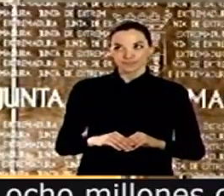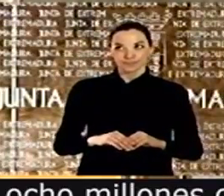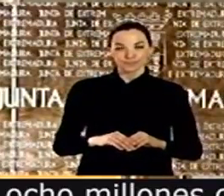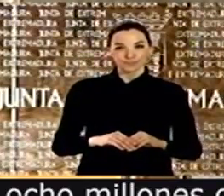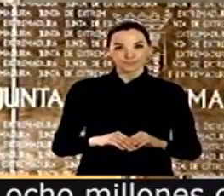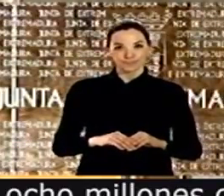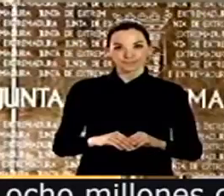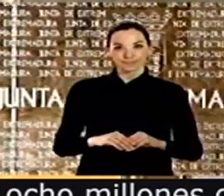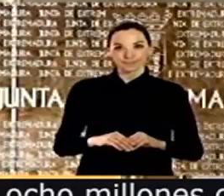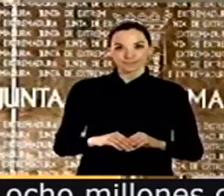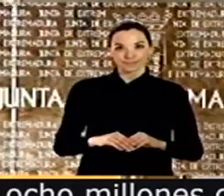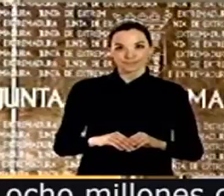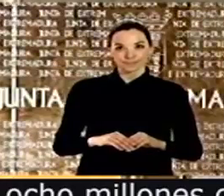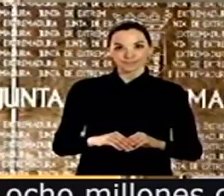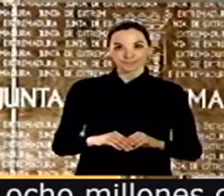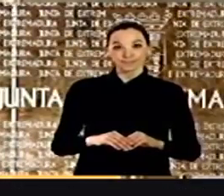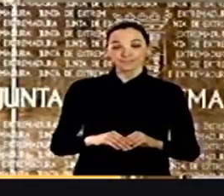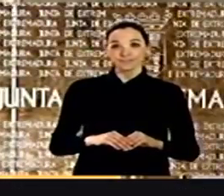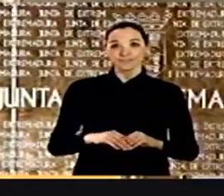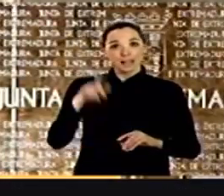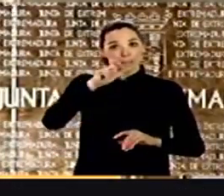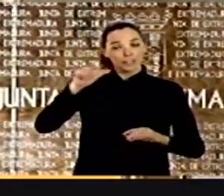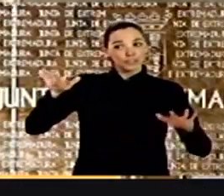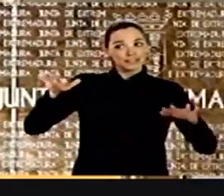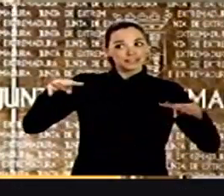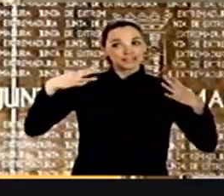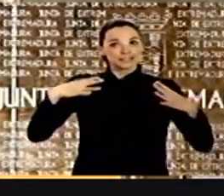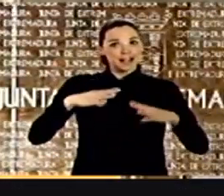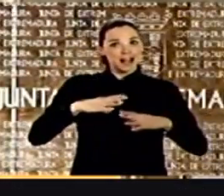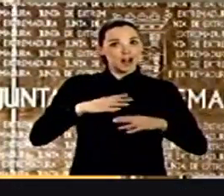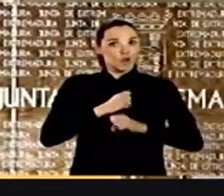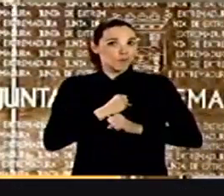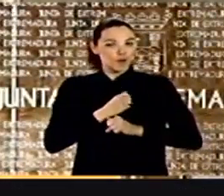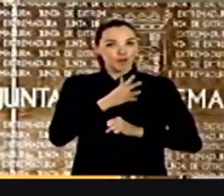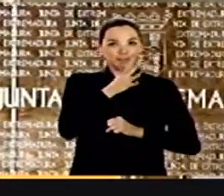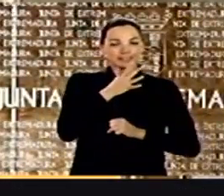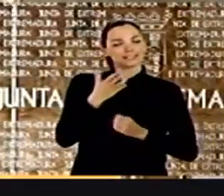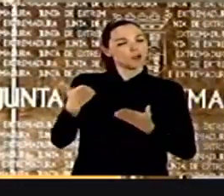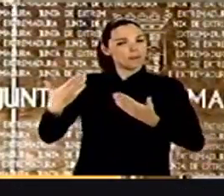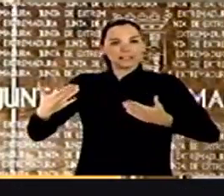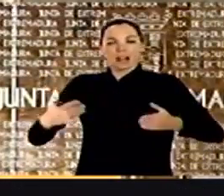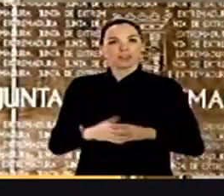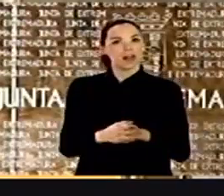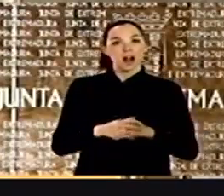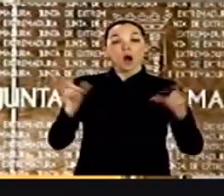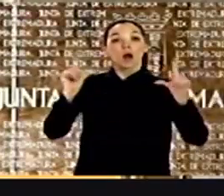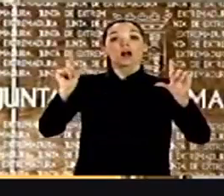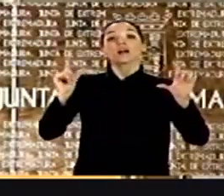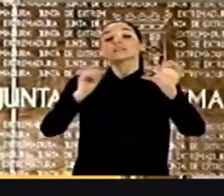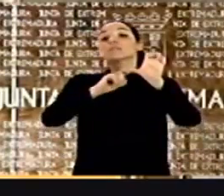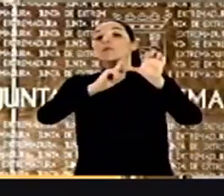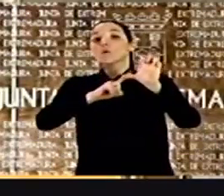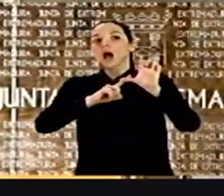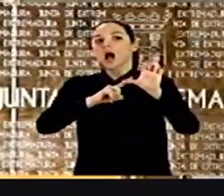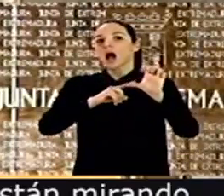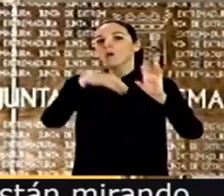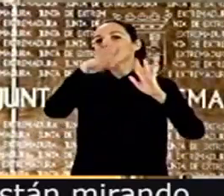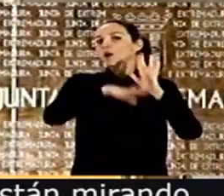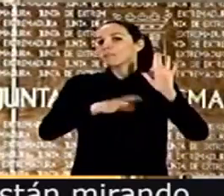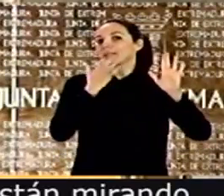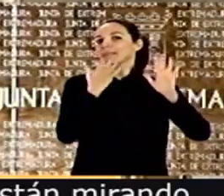Lo está pasando peor mi equipo que yo, porque me están ahí mirando pobre agobiadillos, no pasa nada. En Canal Extremadura no hay programas de estos de bromas, ¿no?, sino que nos